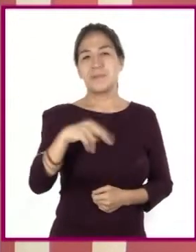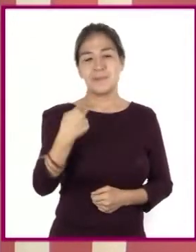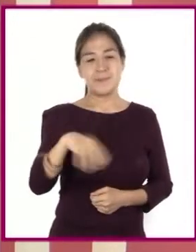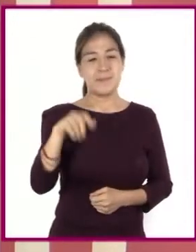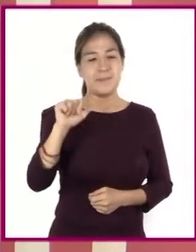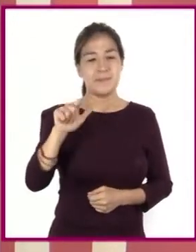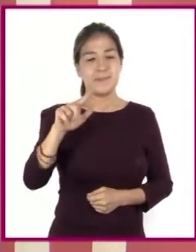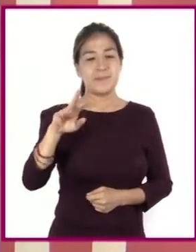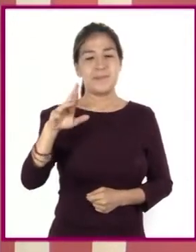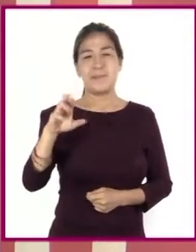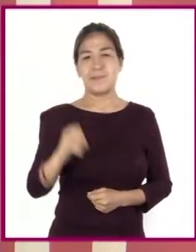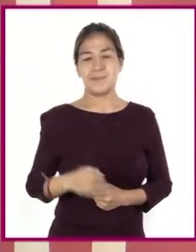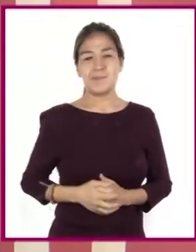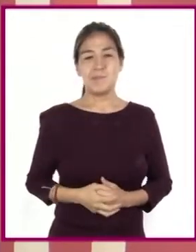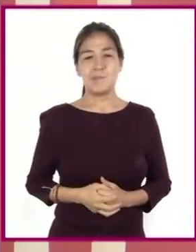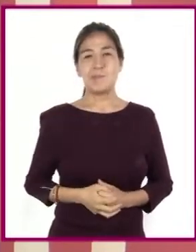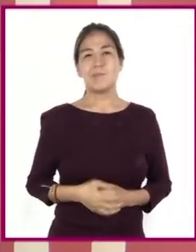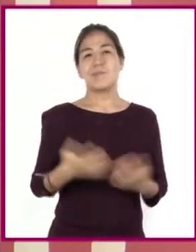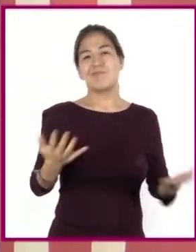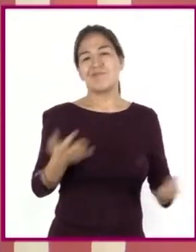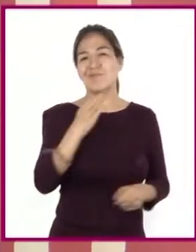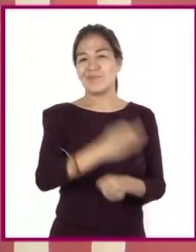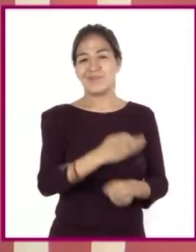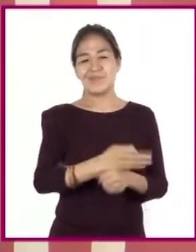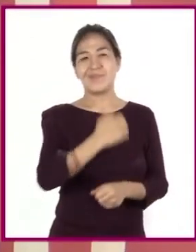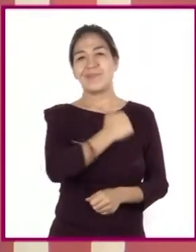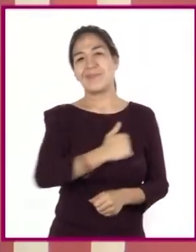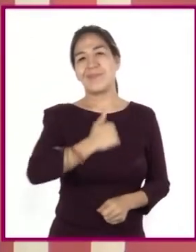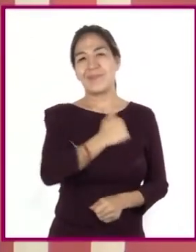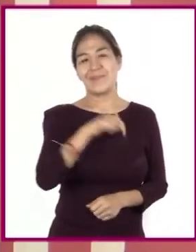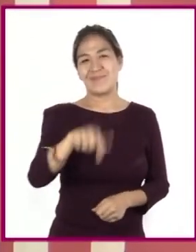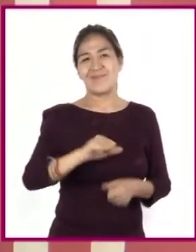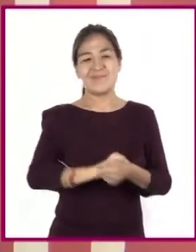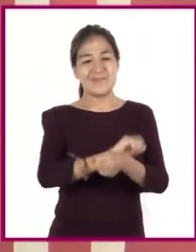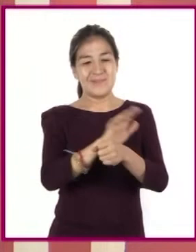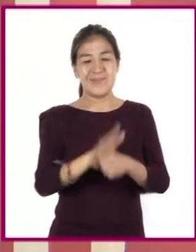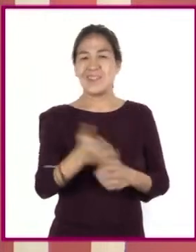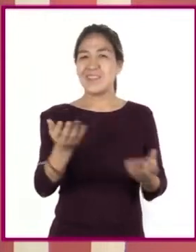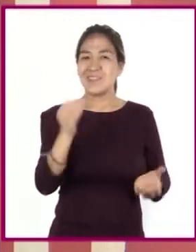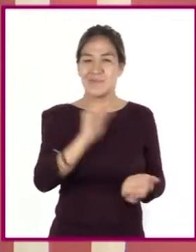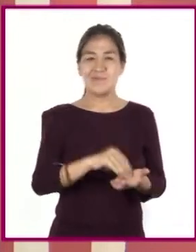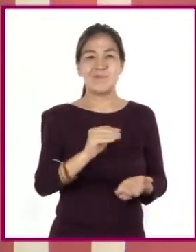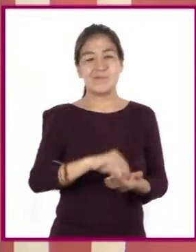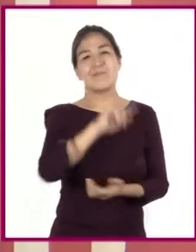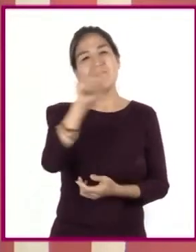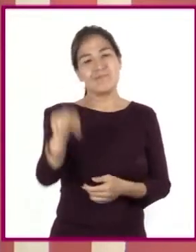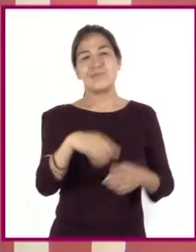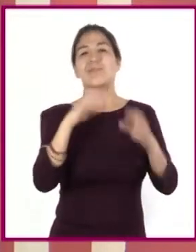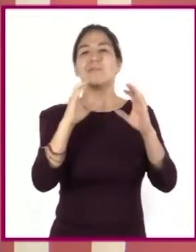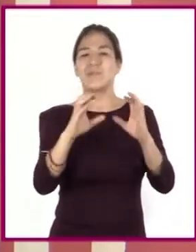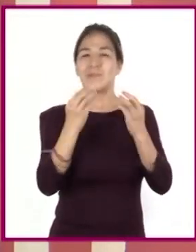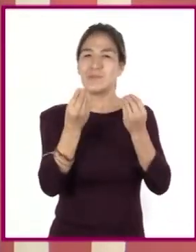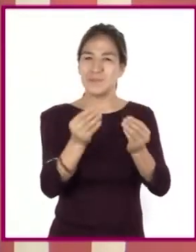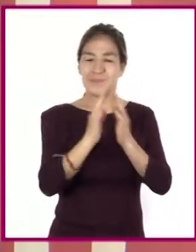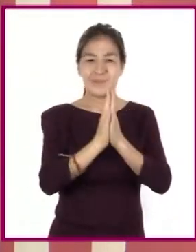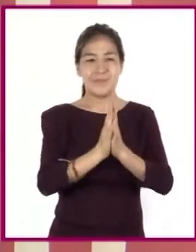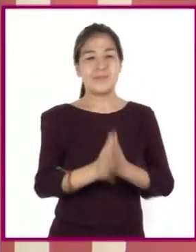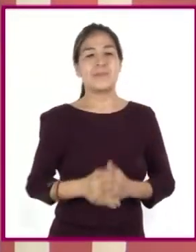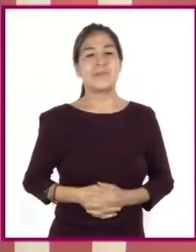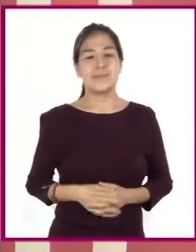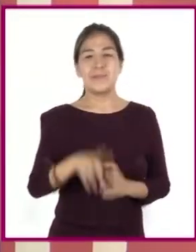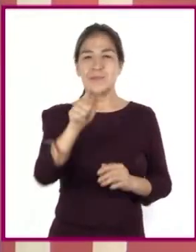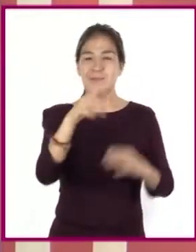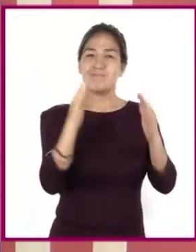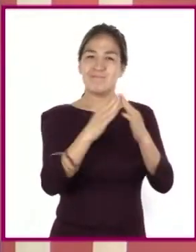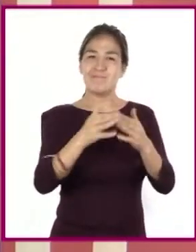Calderón. Recuerden, lamentablemente la emergencia sanitaria no ha terminado. Cuídense mucho. Quédense en casa en la medida de lo